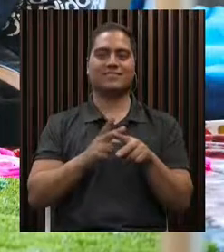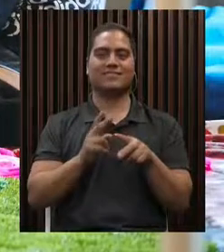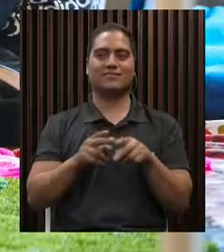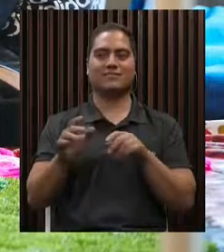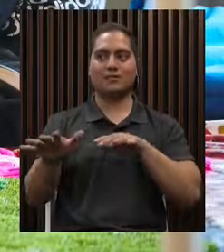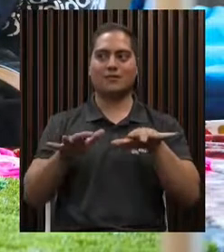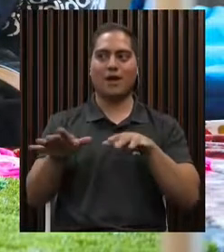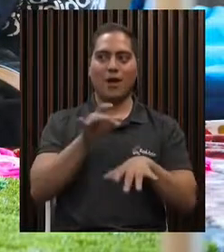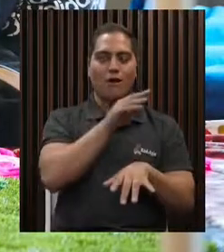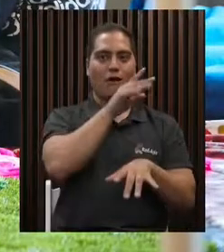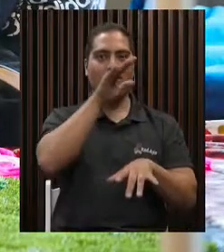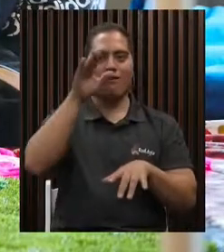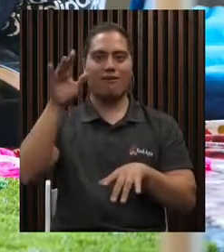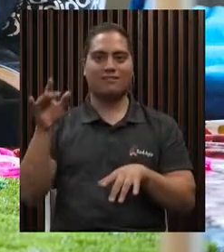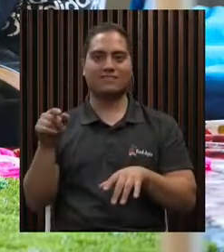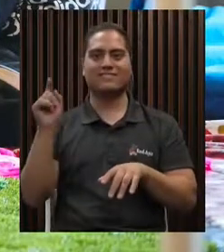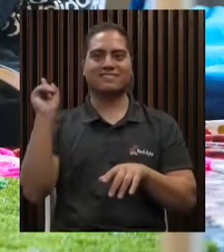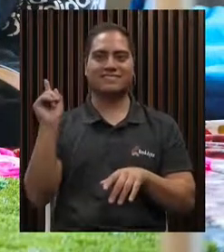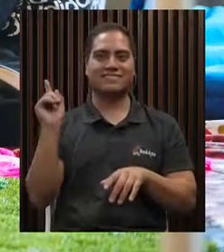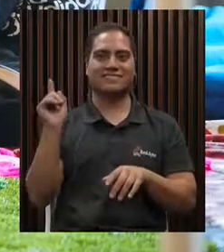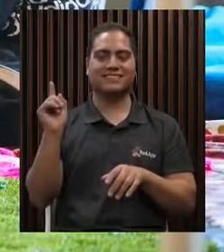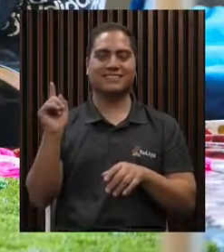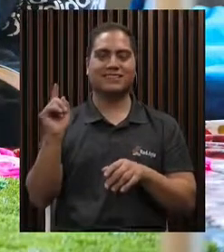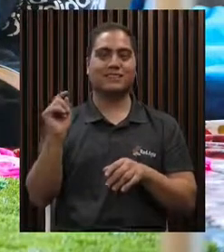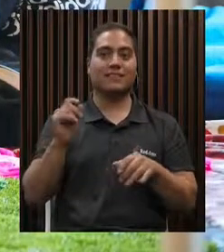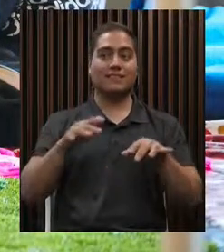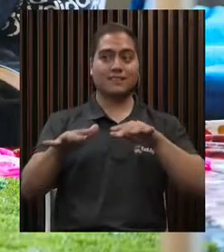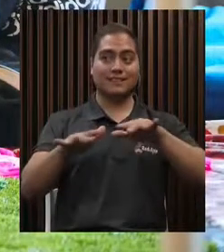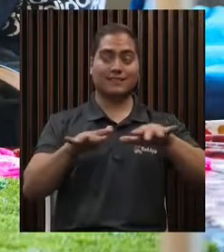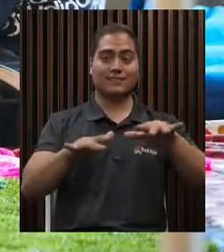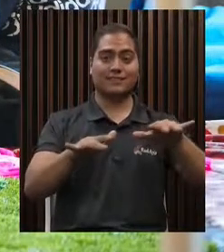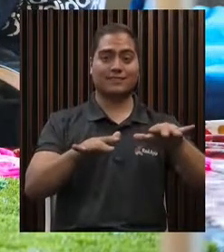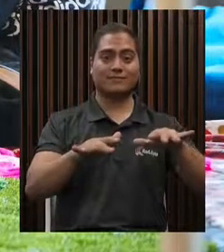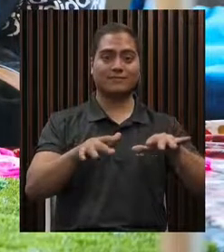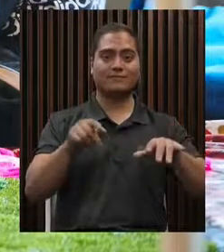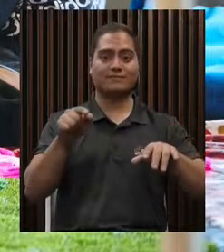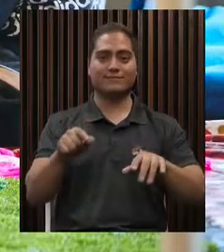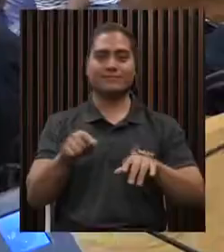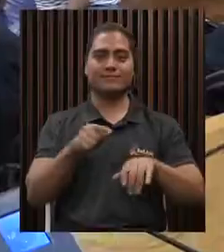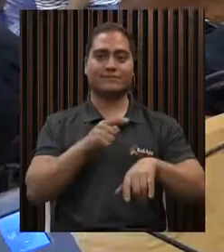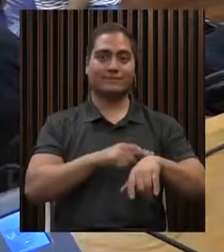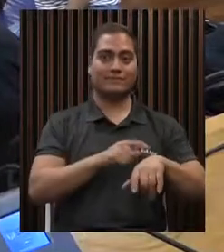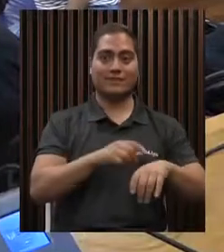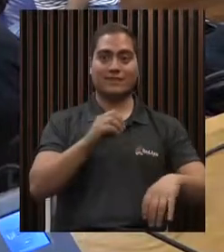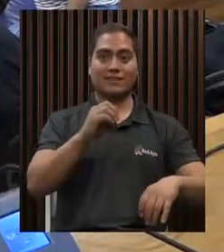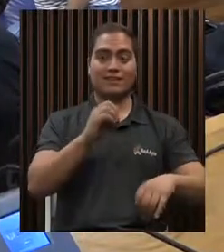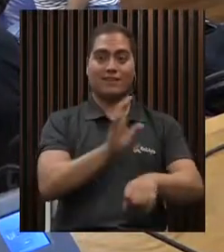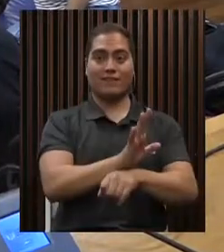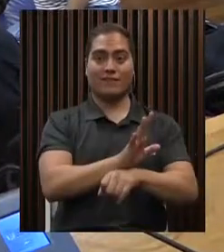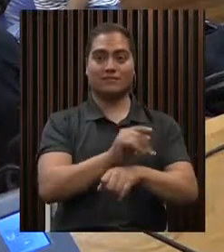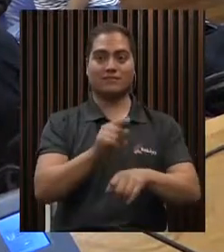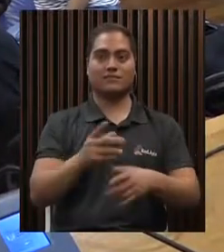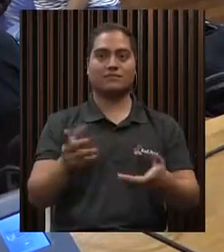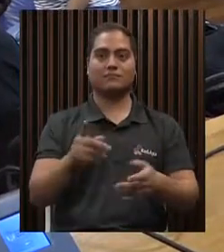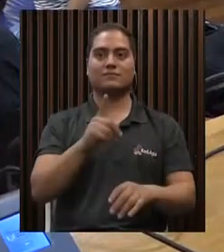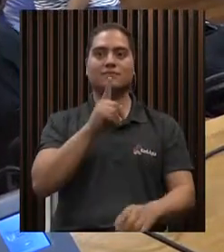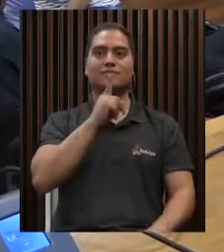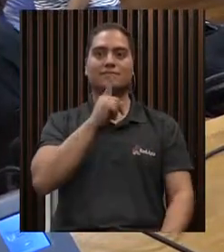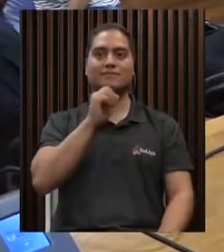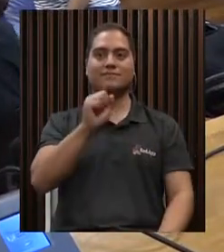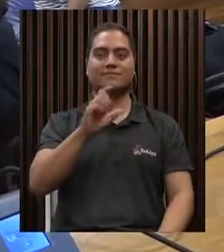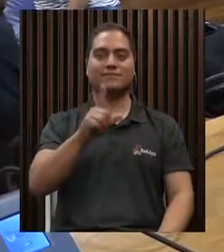una actividad en un evento que se realizó en Tate Modern